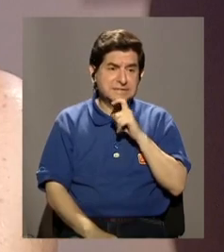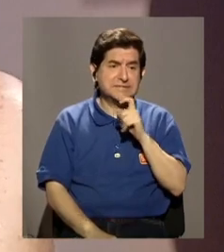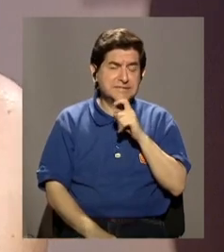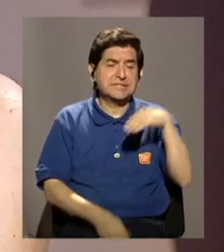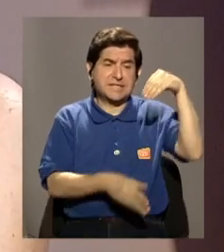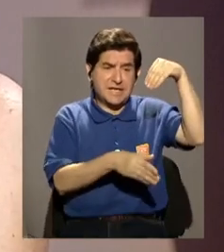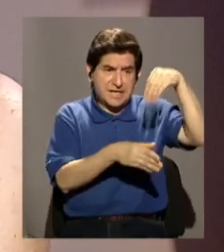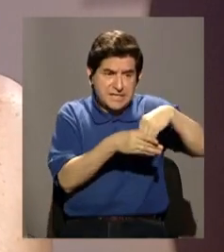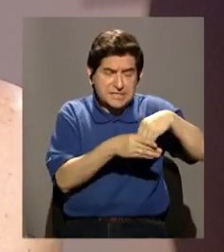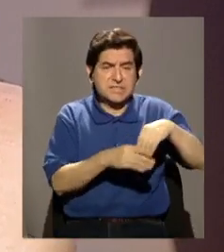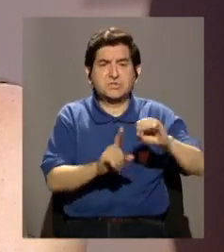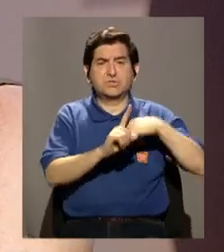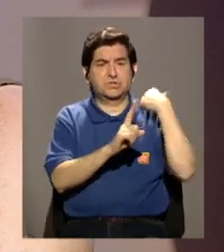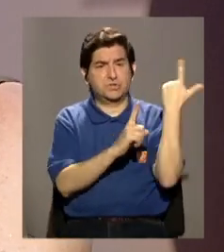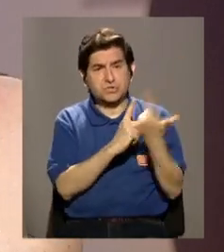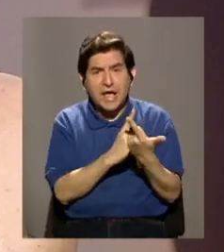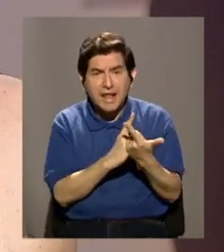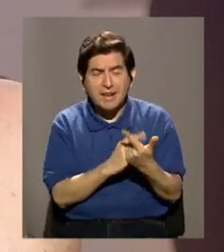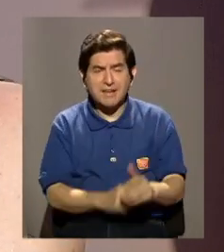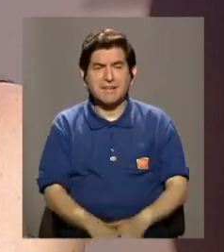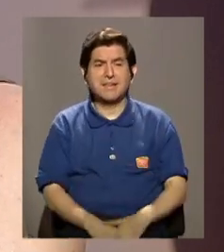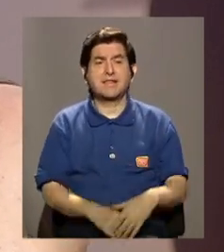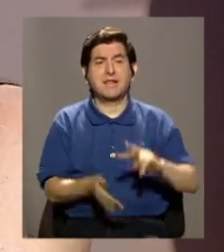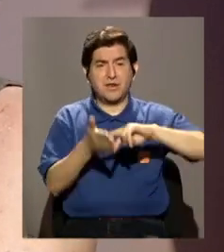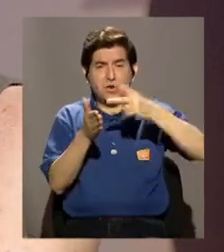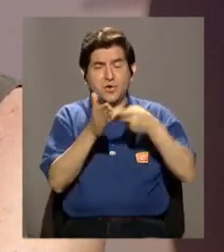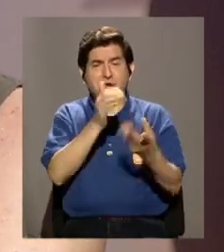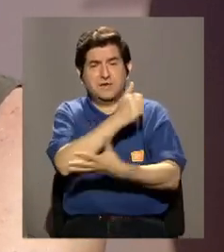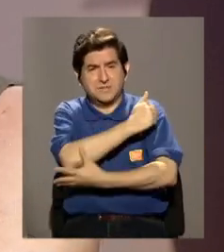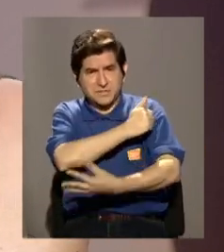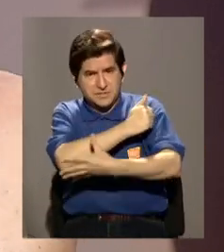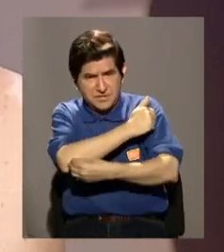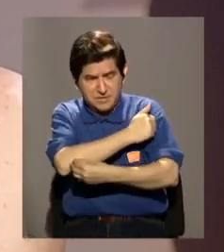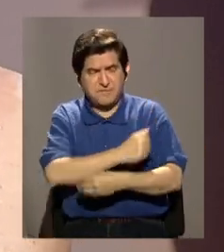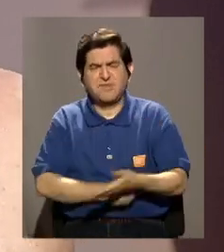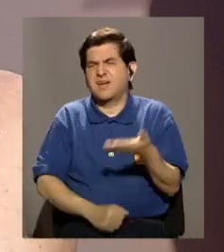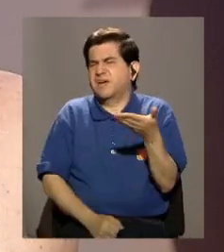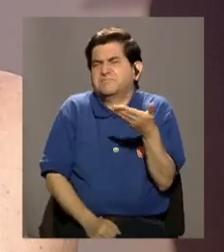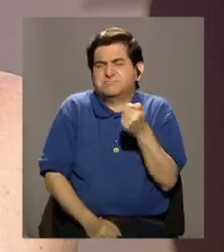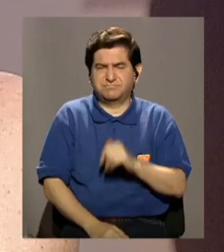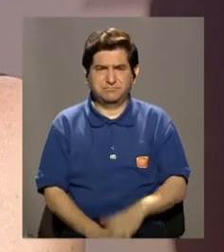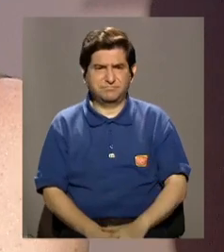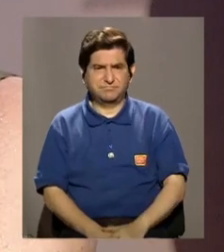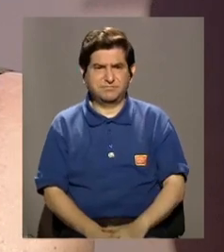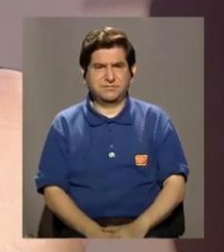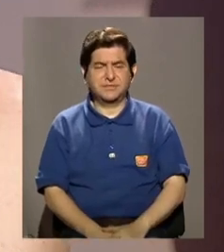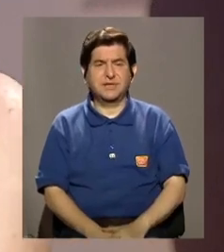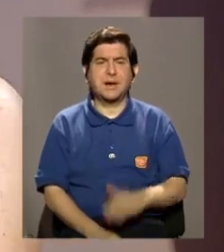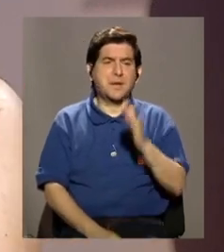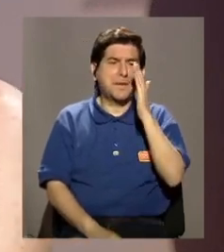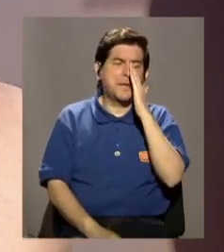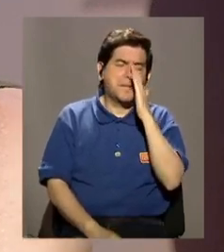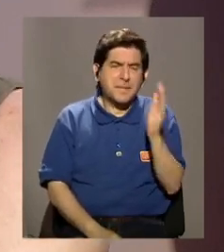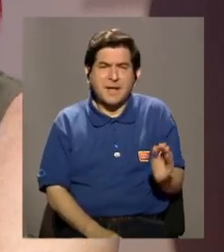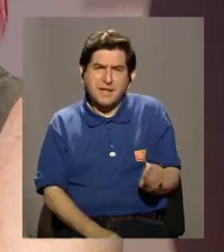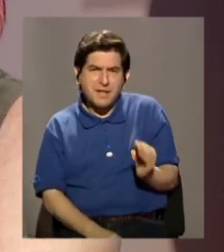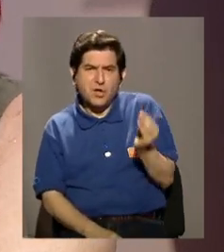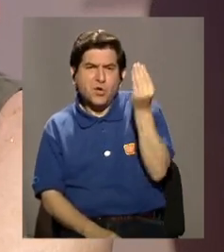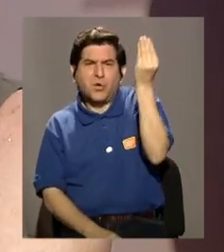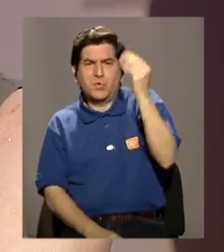inserción social no de lo que es la pobreza y lo que la pobre se implica de las de las madres adolescentes